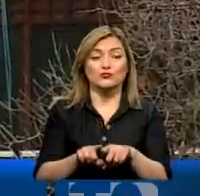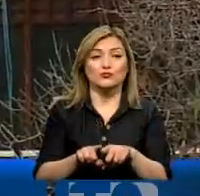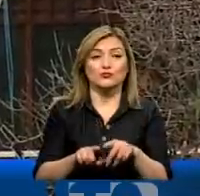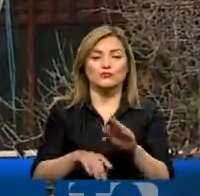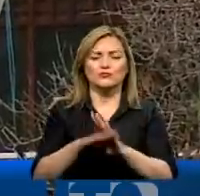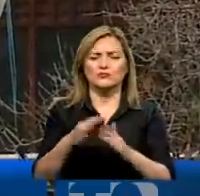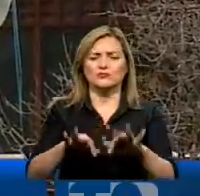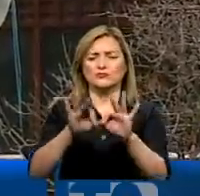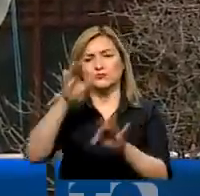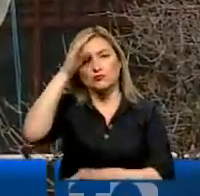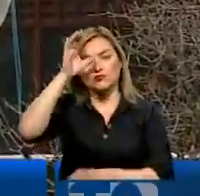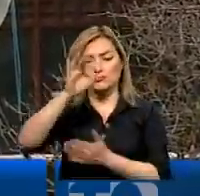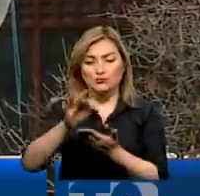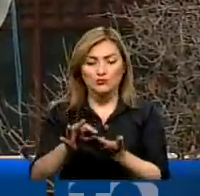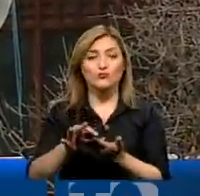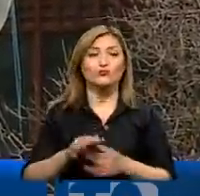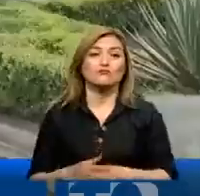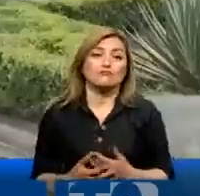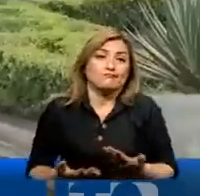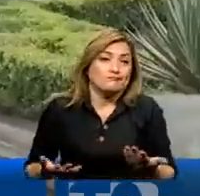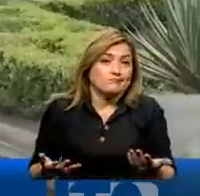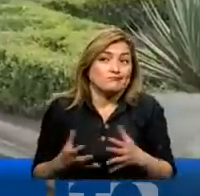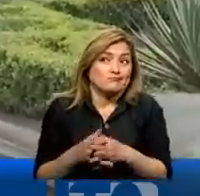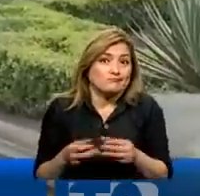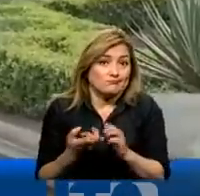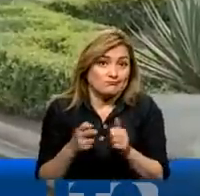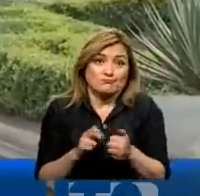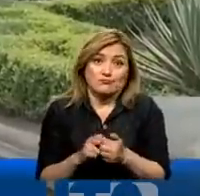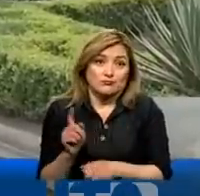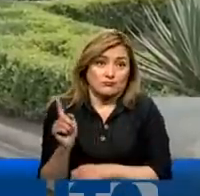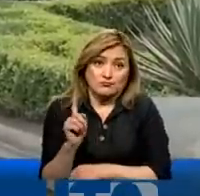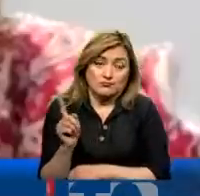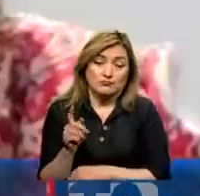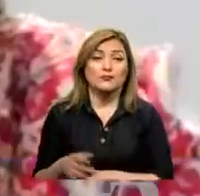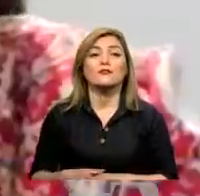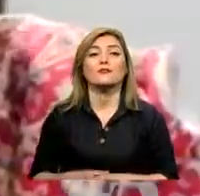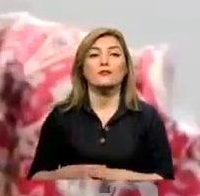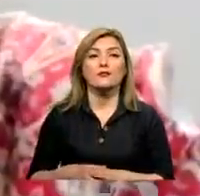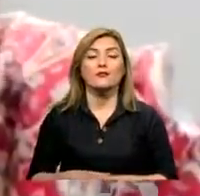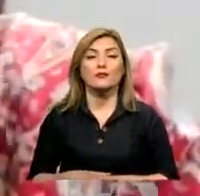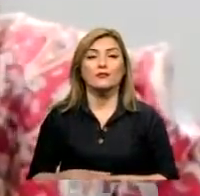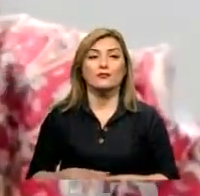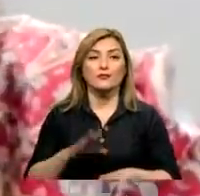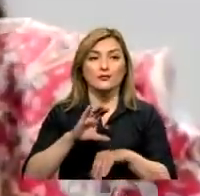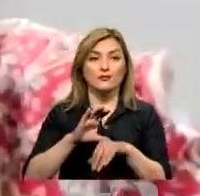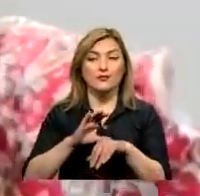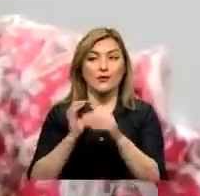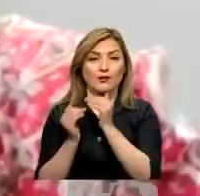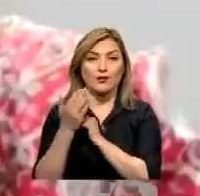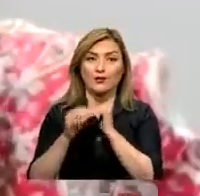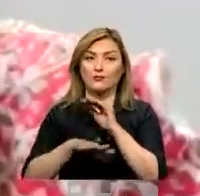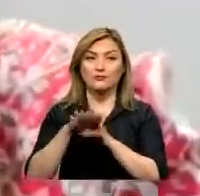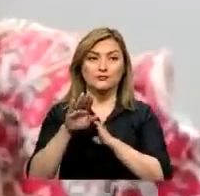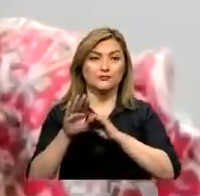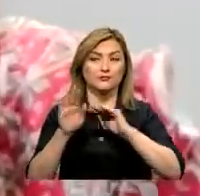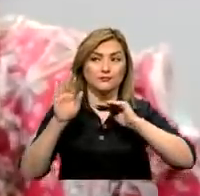parte emblemática a esta zona y dice que esta no es la solución a los problemas del centro histórico. El centro histórico requiere más compromiso,